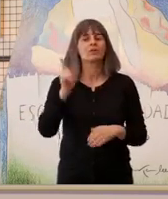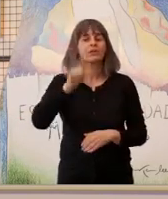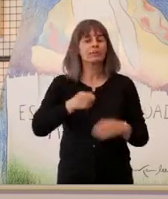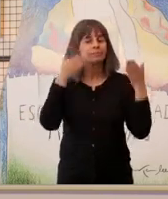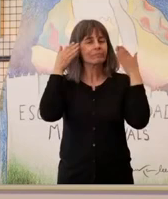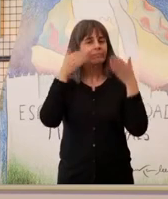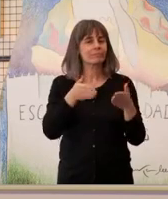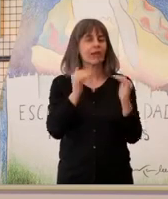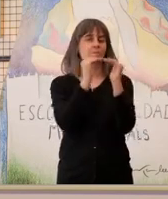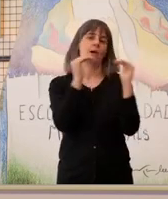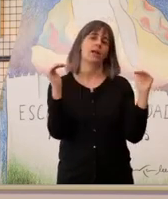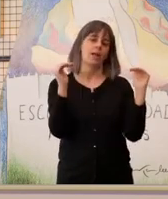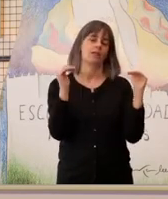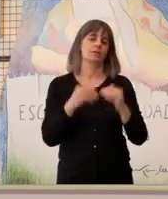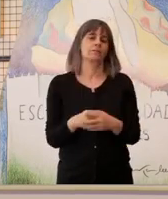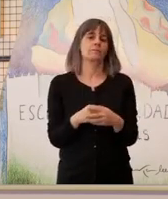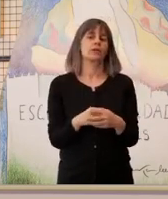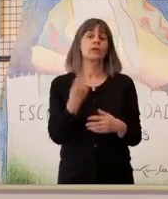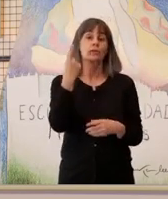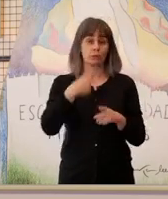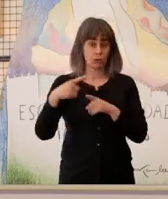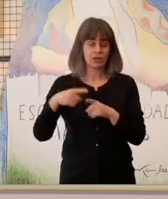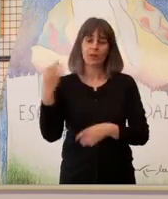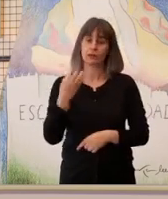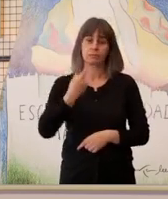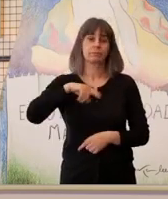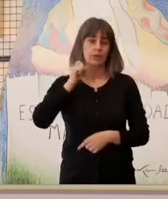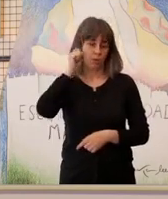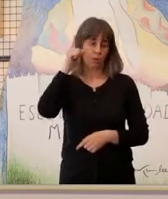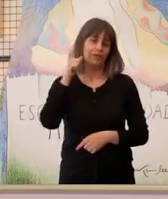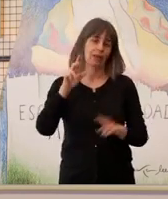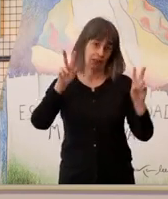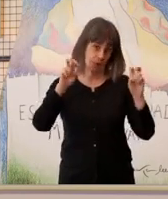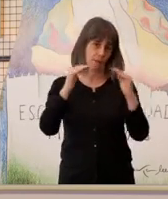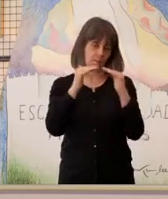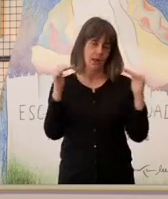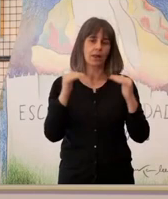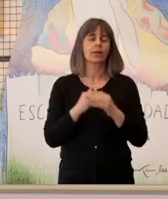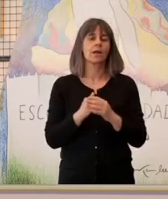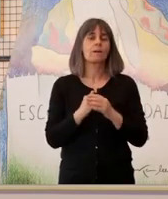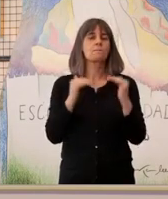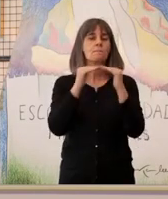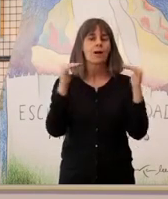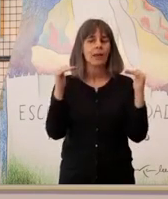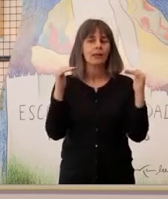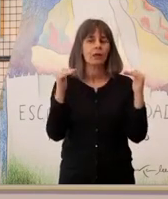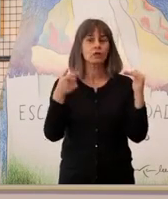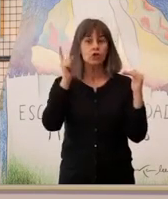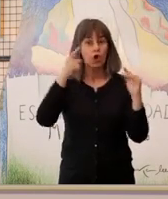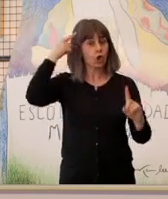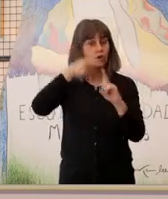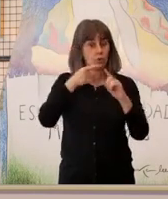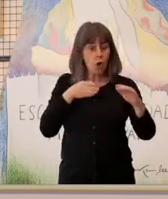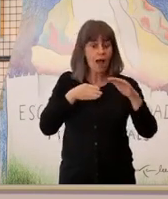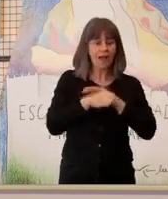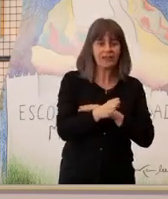en la paridad hay una cosa que yo creo que tenemos que tener en cuenta en la paridad la paridad no es solo para que nosotros entremos es para que